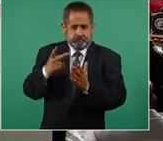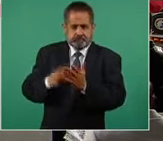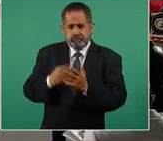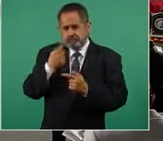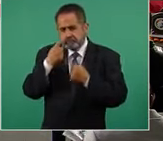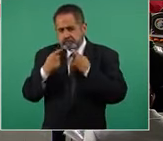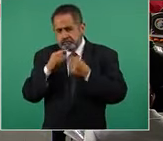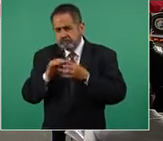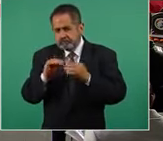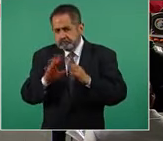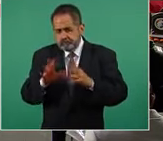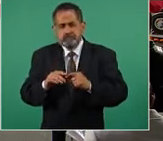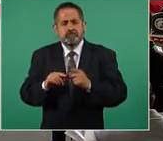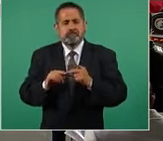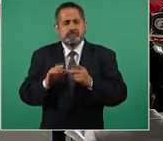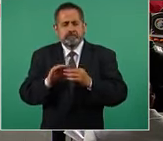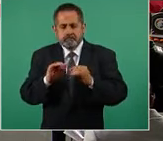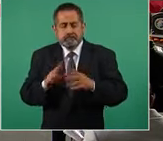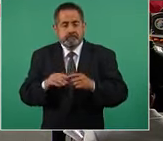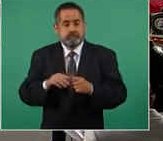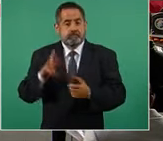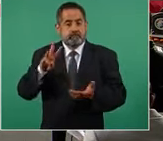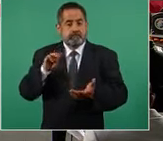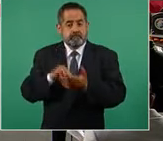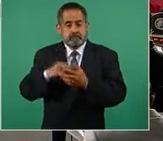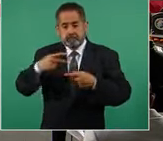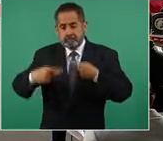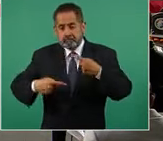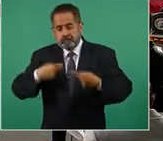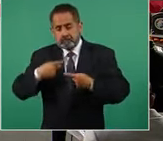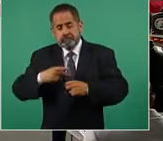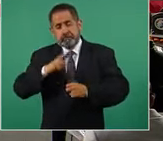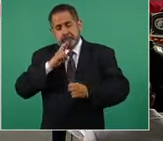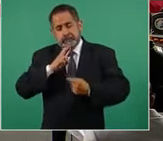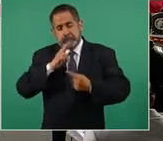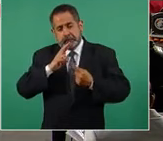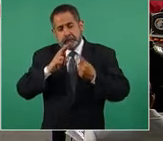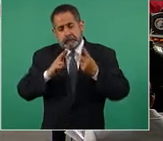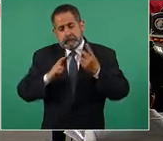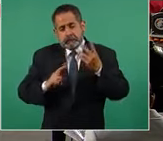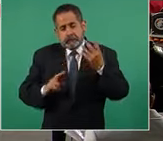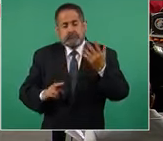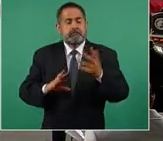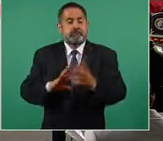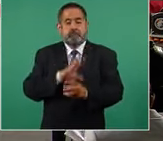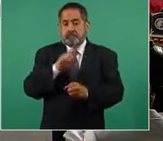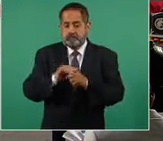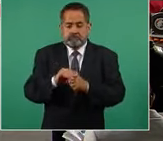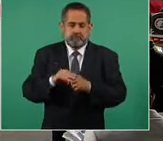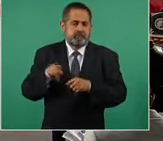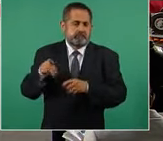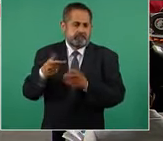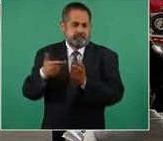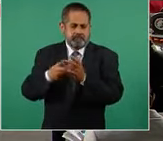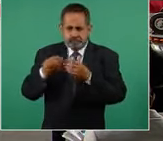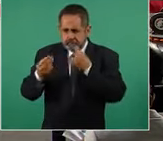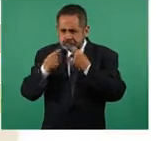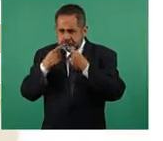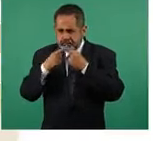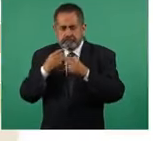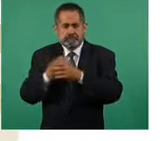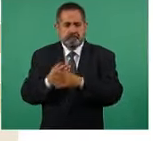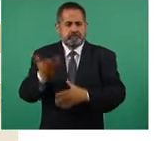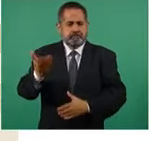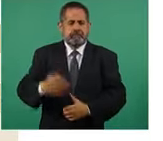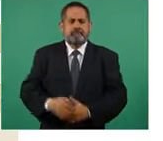aclaraciones. Se recibieron casi 3,000 preguntas. Esas se fueron procesando a lo largo del tiempo en estos talleres. Y